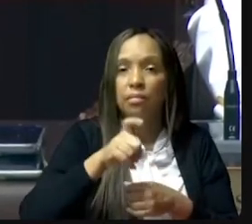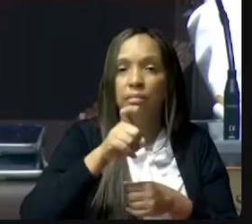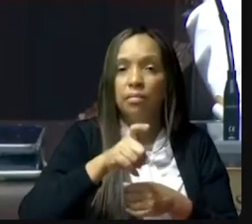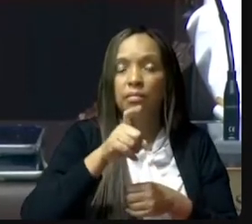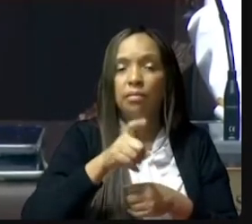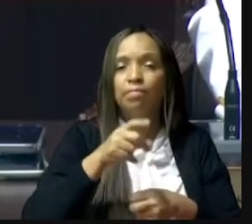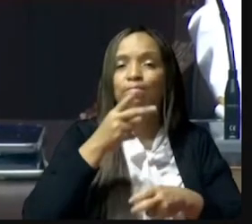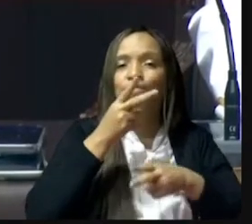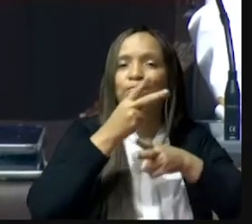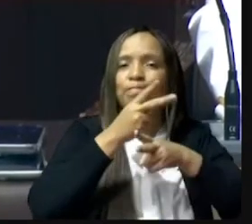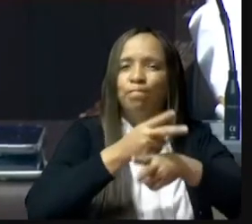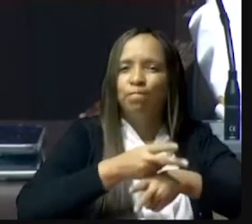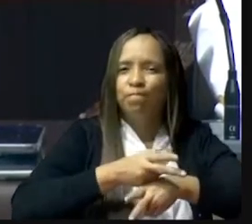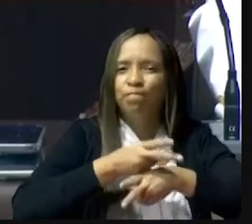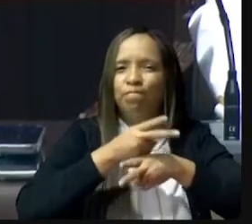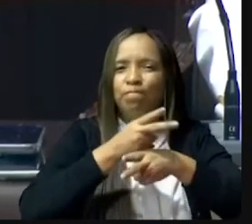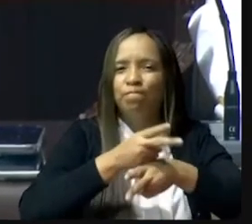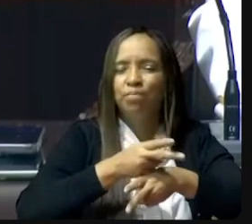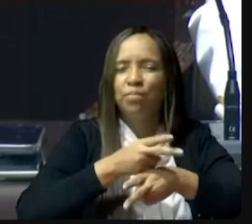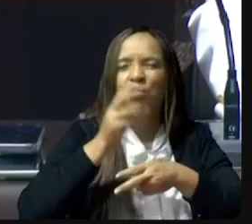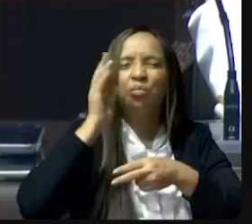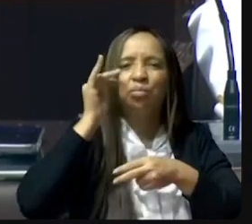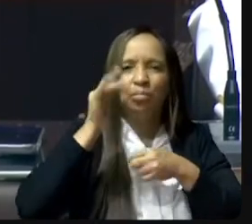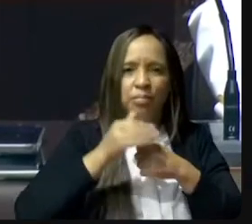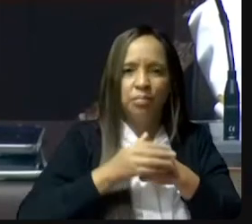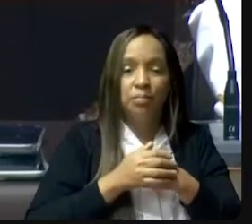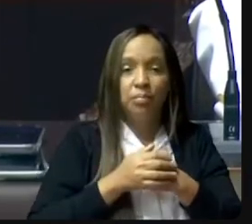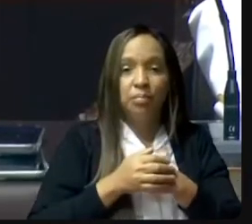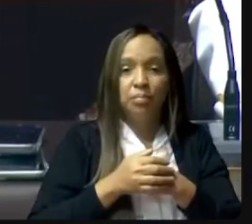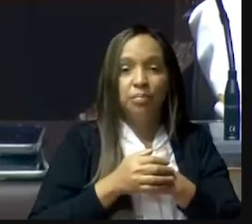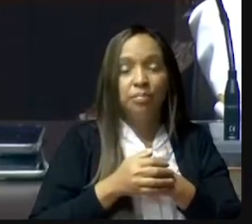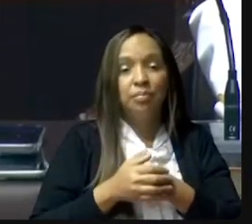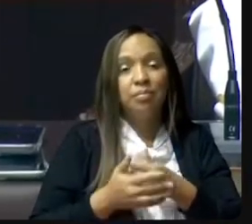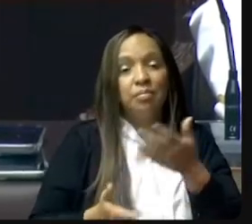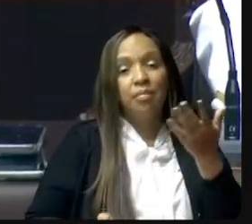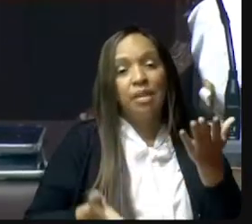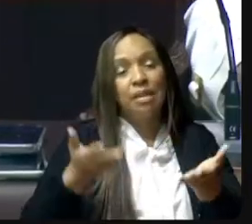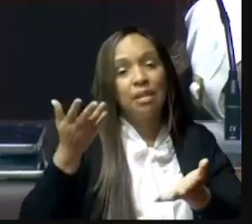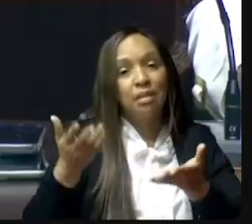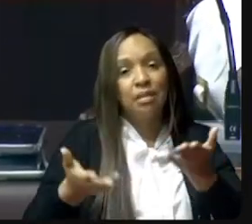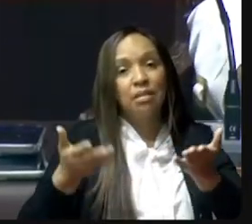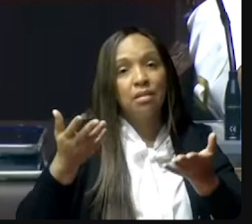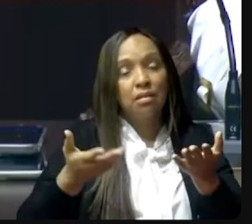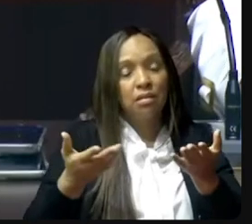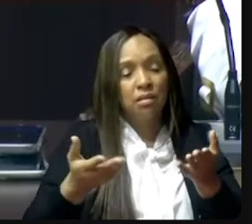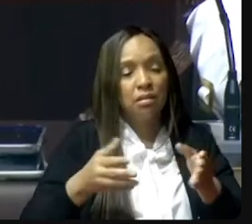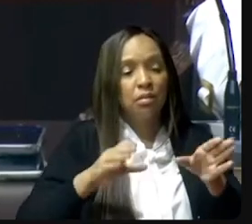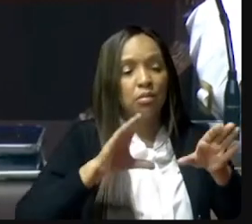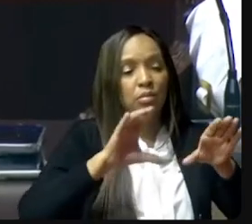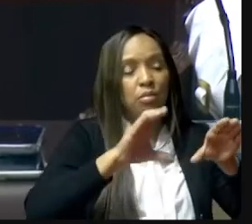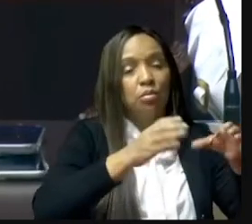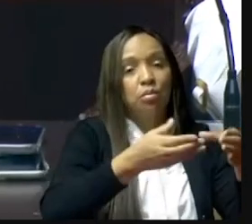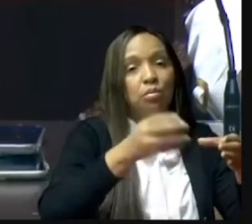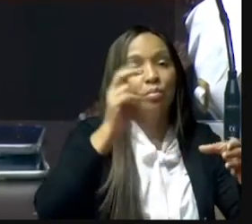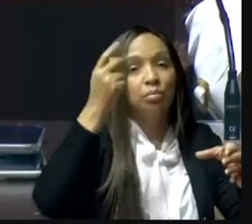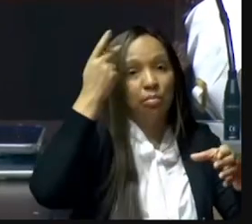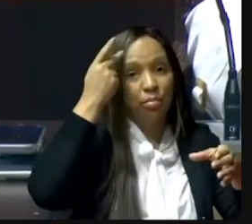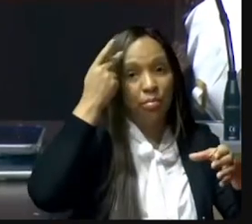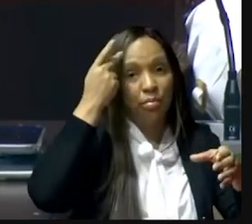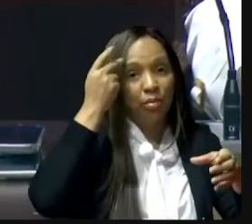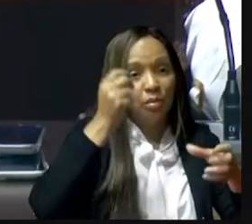determinado un bloque es grande y en un momento determinado ese bloque